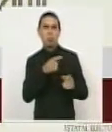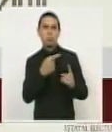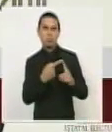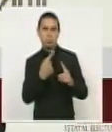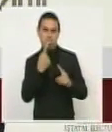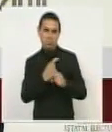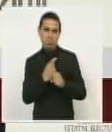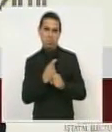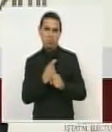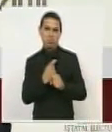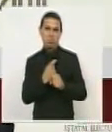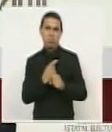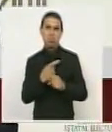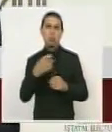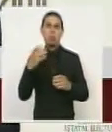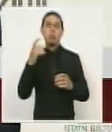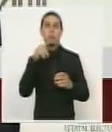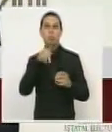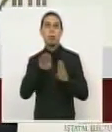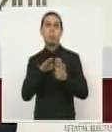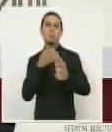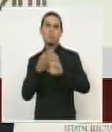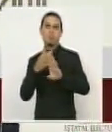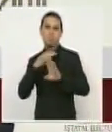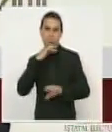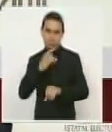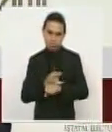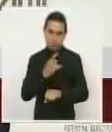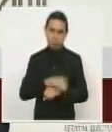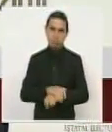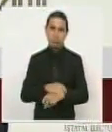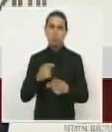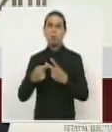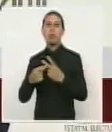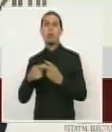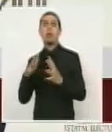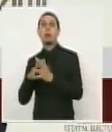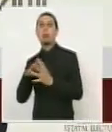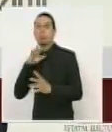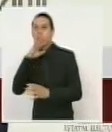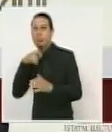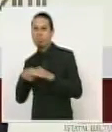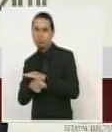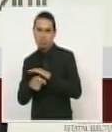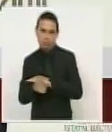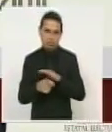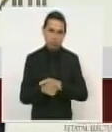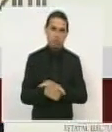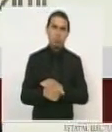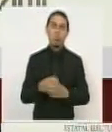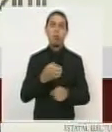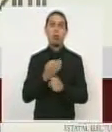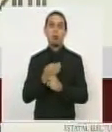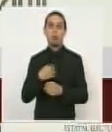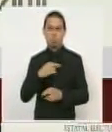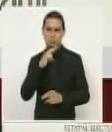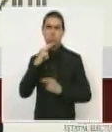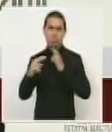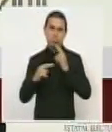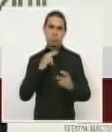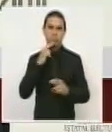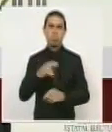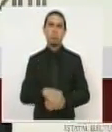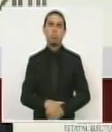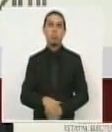coalición con rumbo y estabilidad por oaxaca propuso a los candidatos que firmen un acuerdo y que se aclare que él no tiene cuentas millonarias como lo han